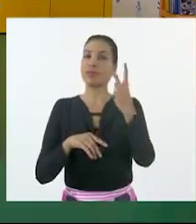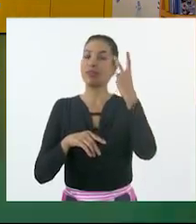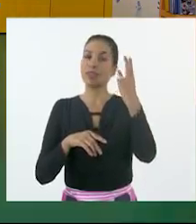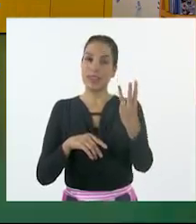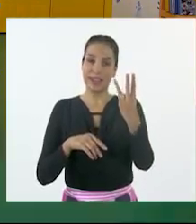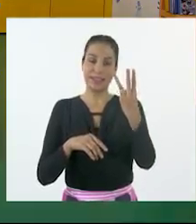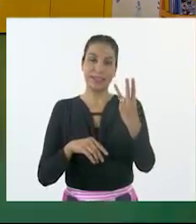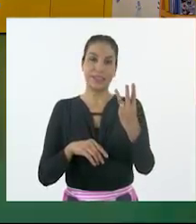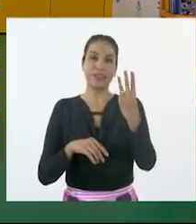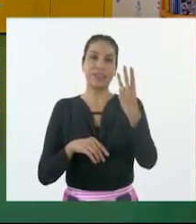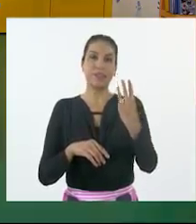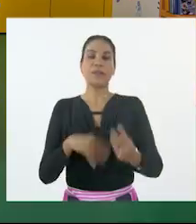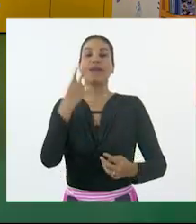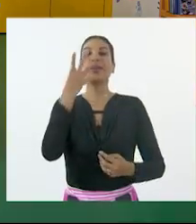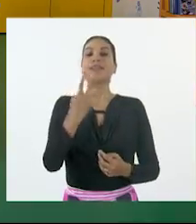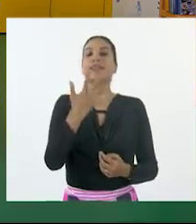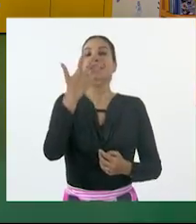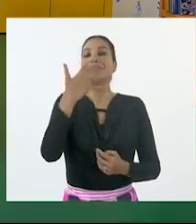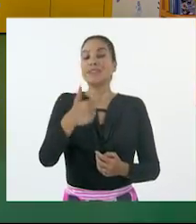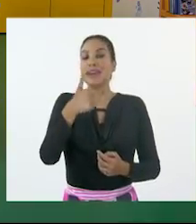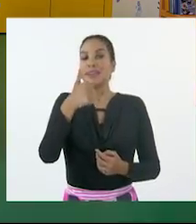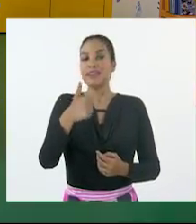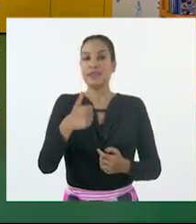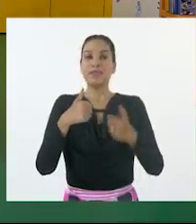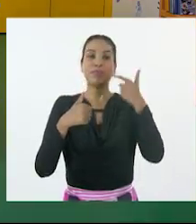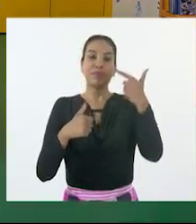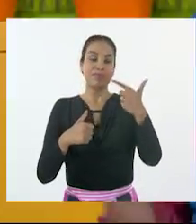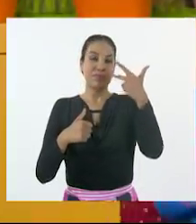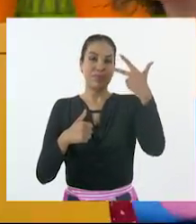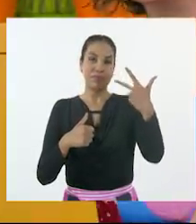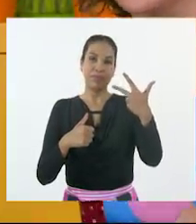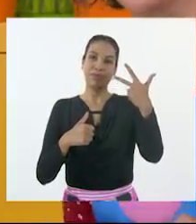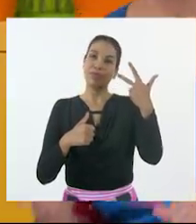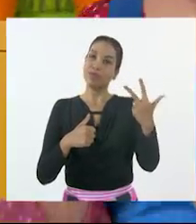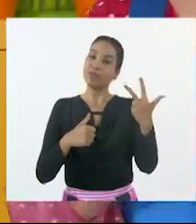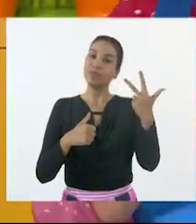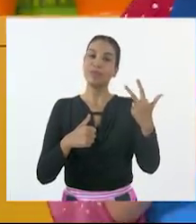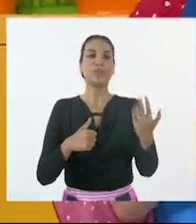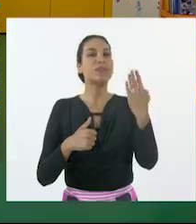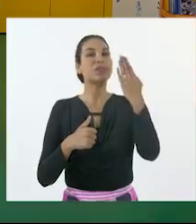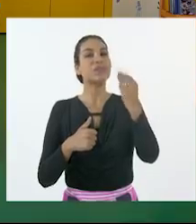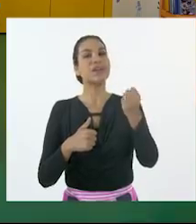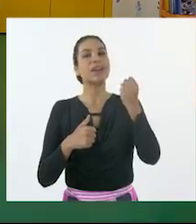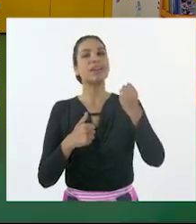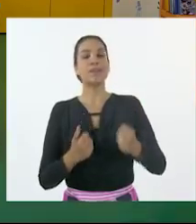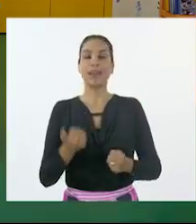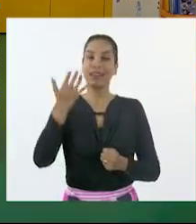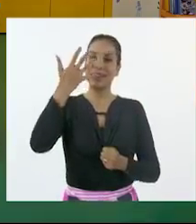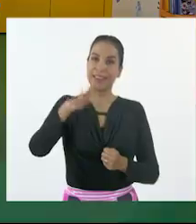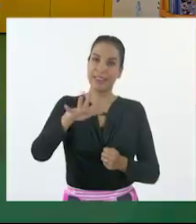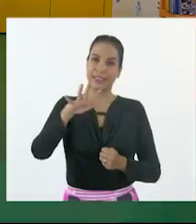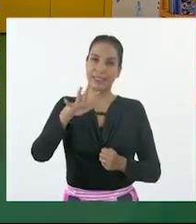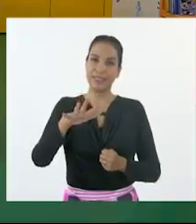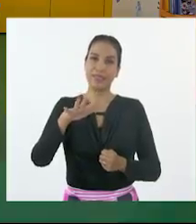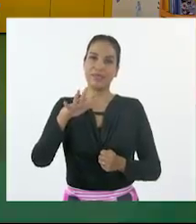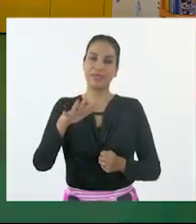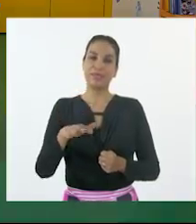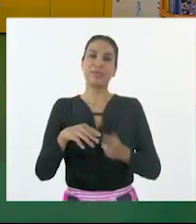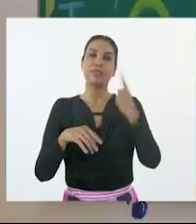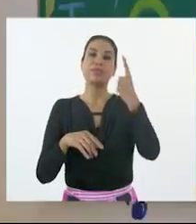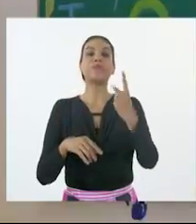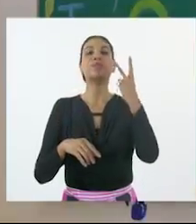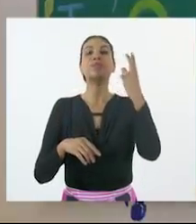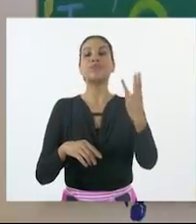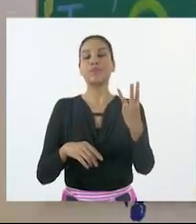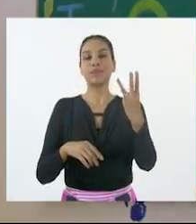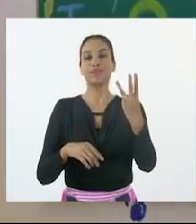Uno, dos y tres, cuatro, cinco, seis, siete, ocho, nueve y diez.